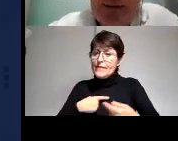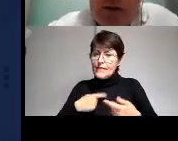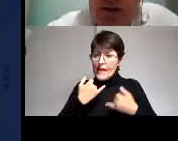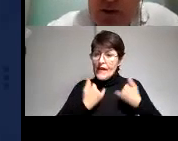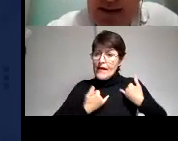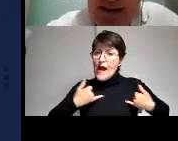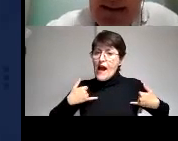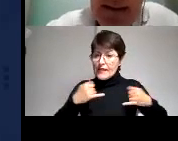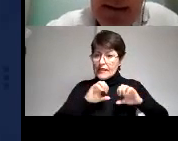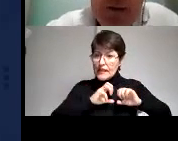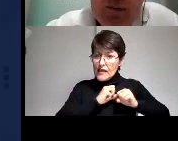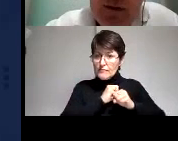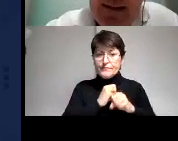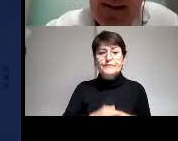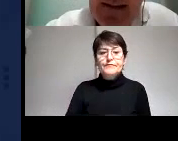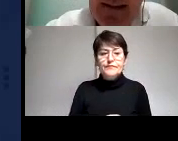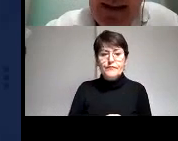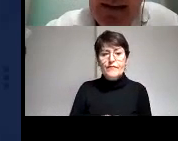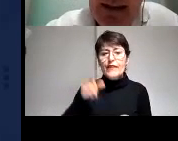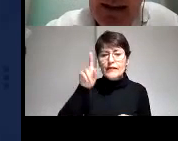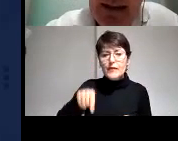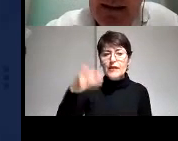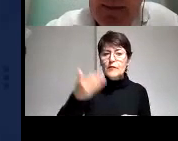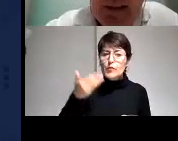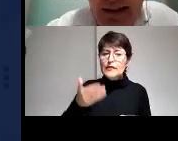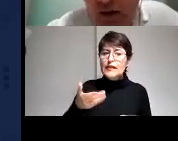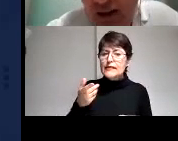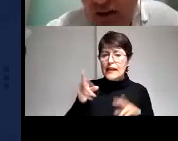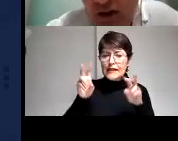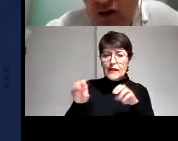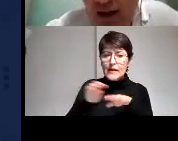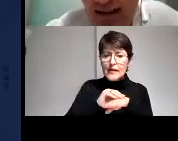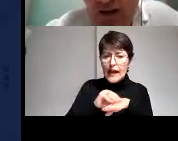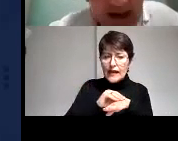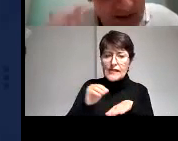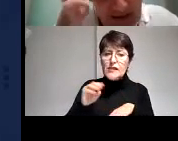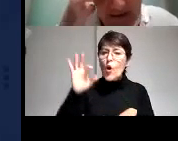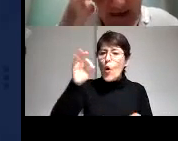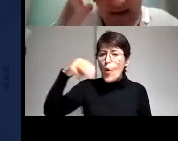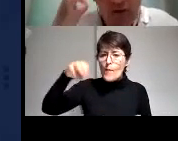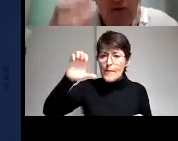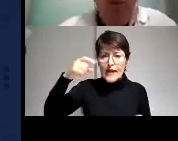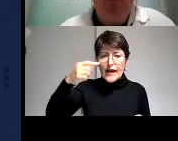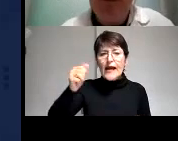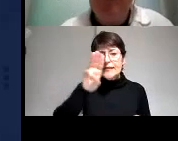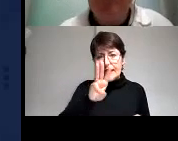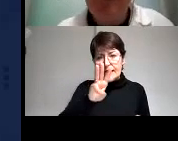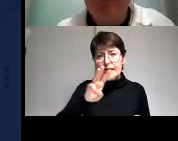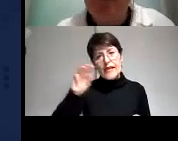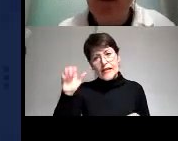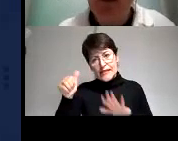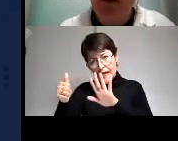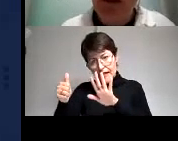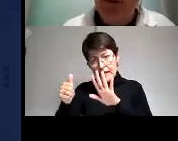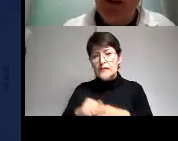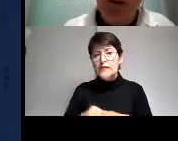un concepto que es importante dentro del mundo de las grasas, que es el de los ácidos grasos omega 3 y omega 6. Nuestro cuerpo considera esenciales